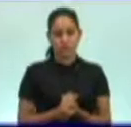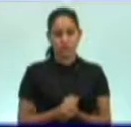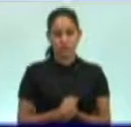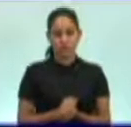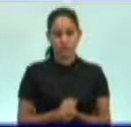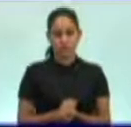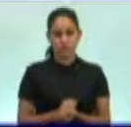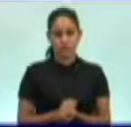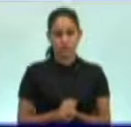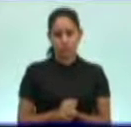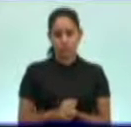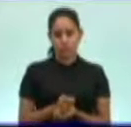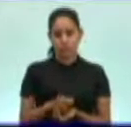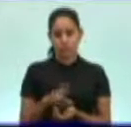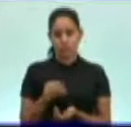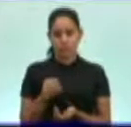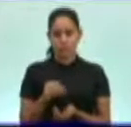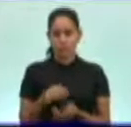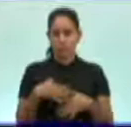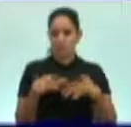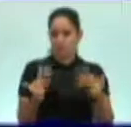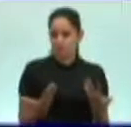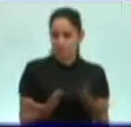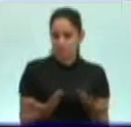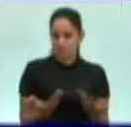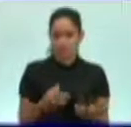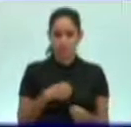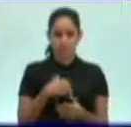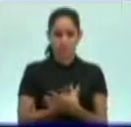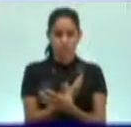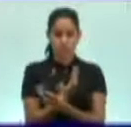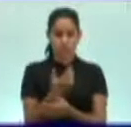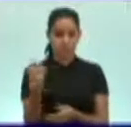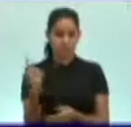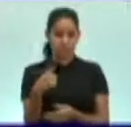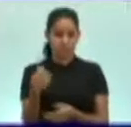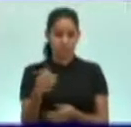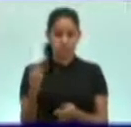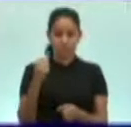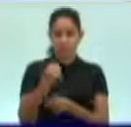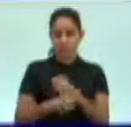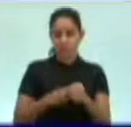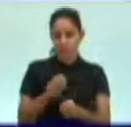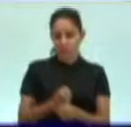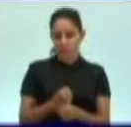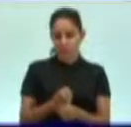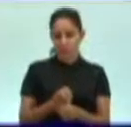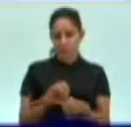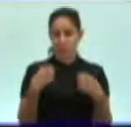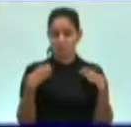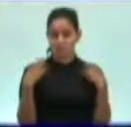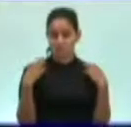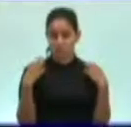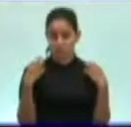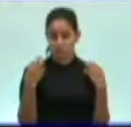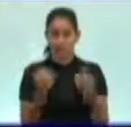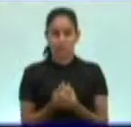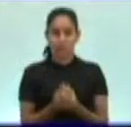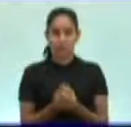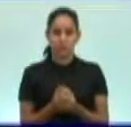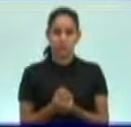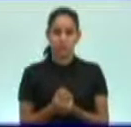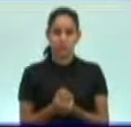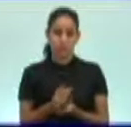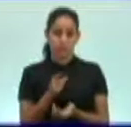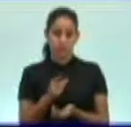estamos hablando de cuando los símbolos nacionales se usan en prendas de vestir, deben ir